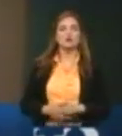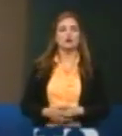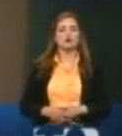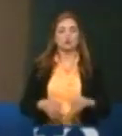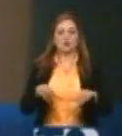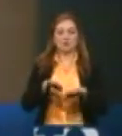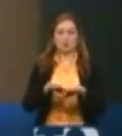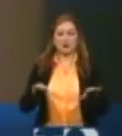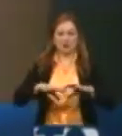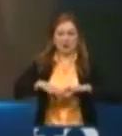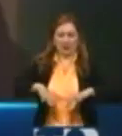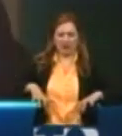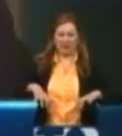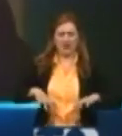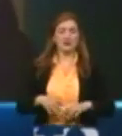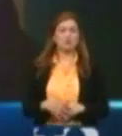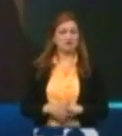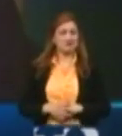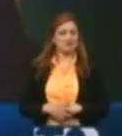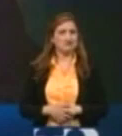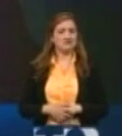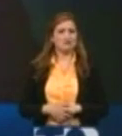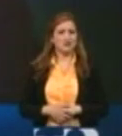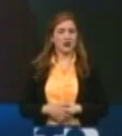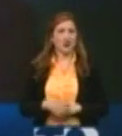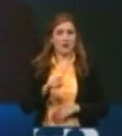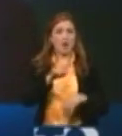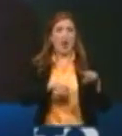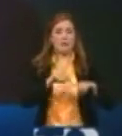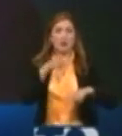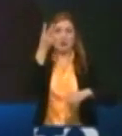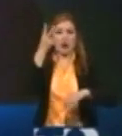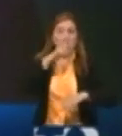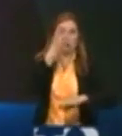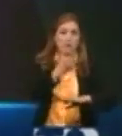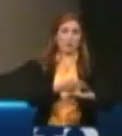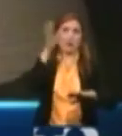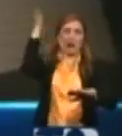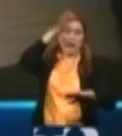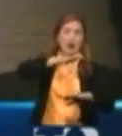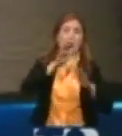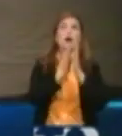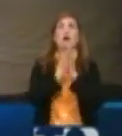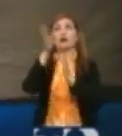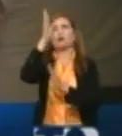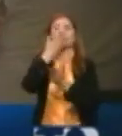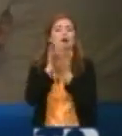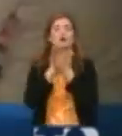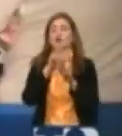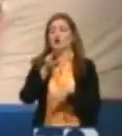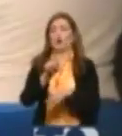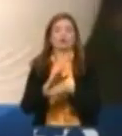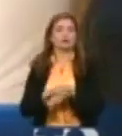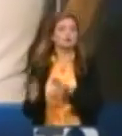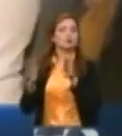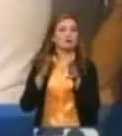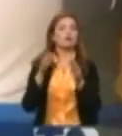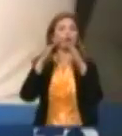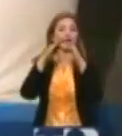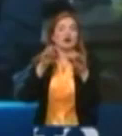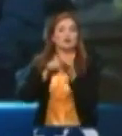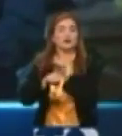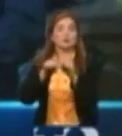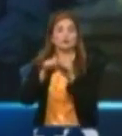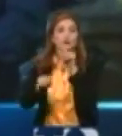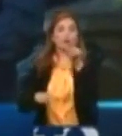trizado el piso, todo, ¿sabes? Yo pensé que se le cayó encima de ella, pero gracias a Dios no. Además se registraron afectaciones en otras